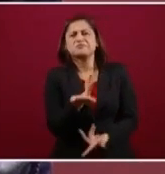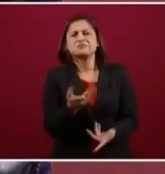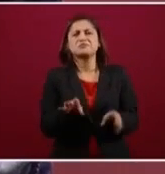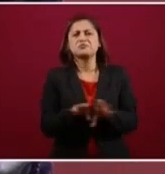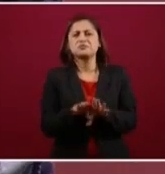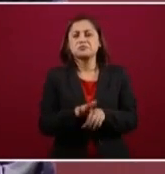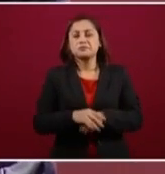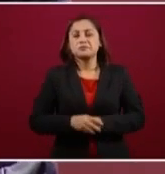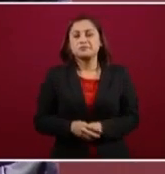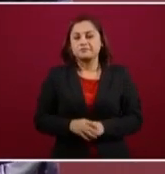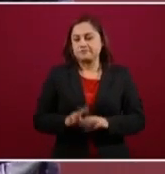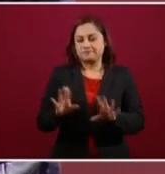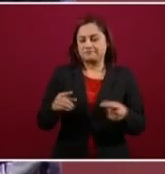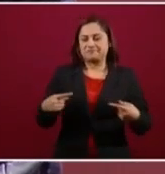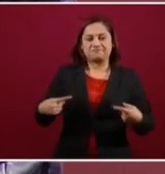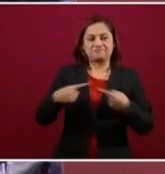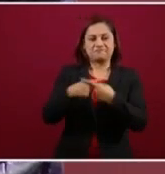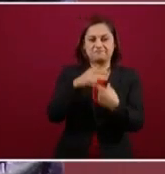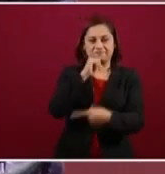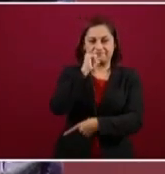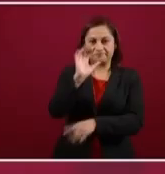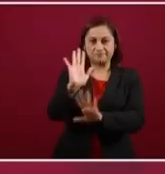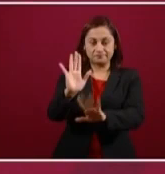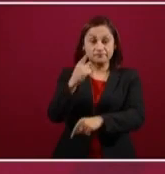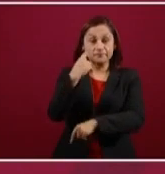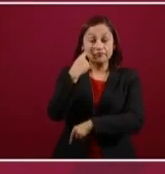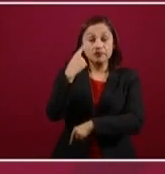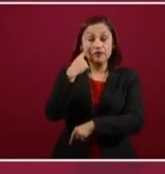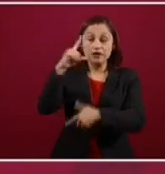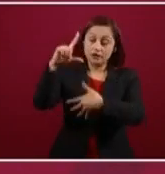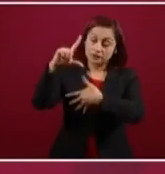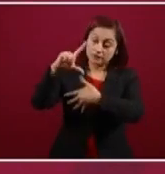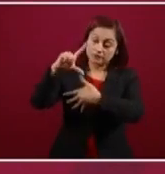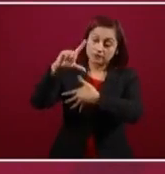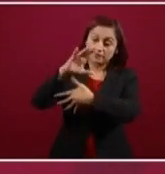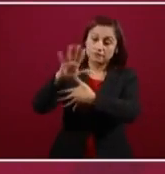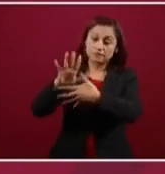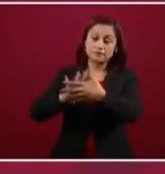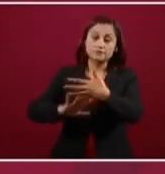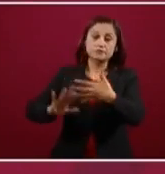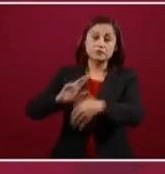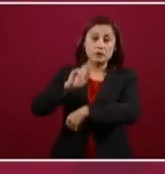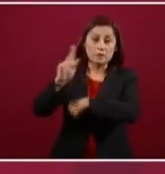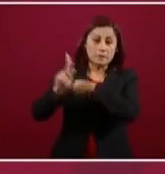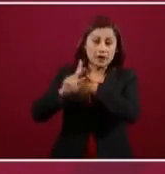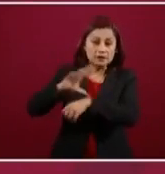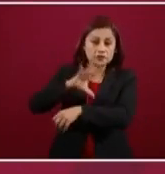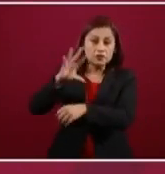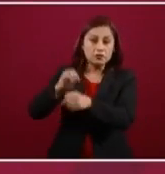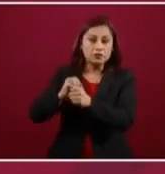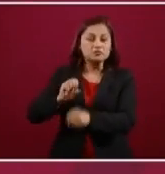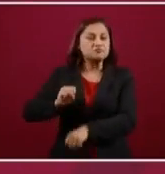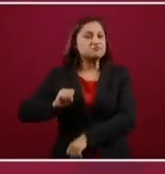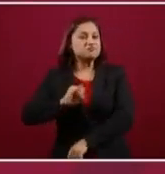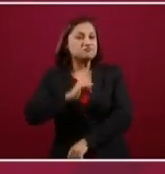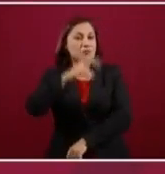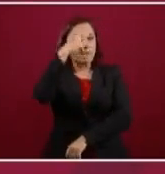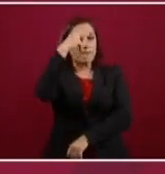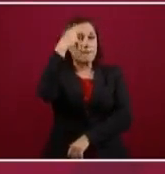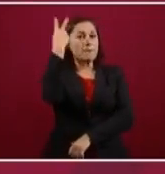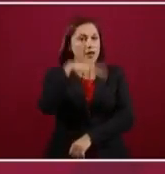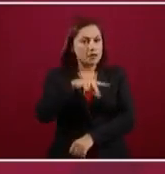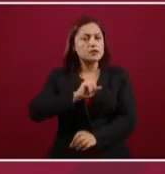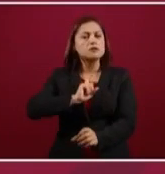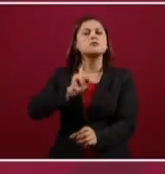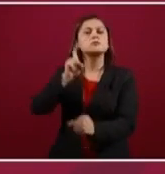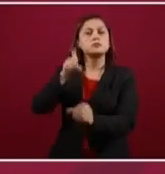Todos los países de América Latina le dieron el aval a México para formar parte, para ser miembro